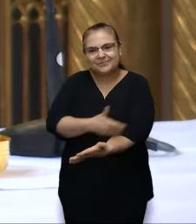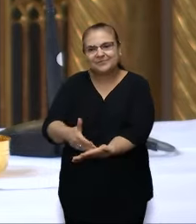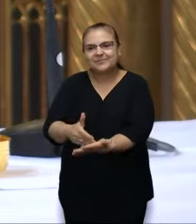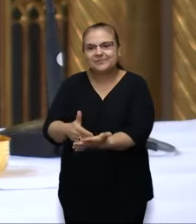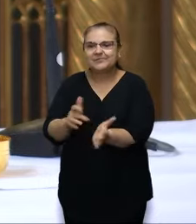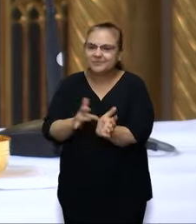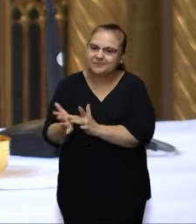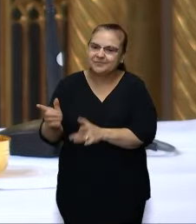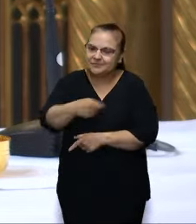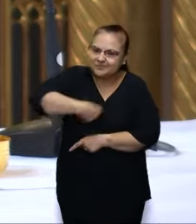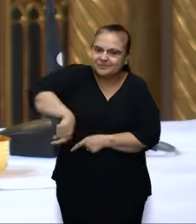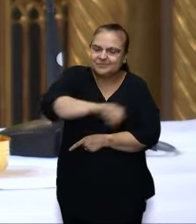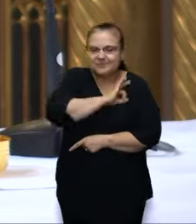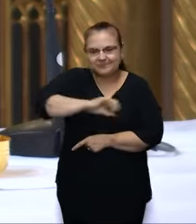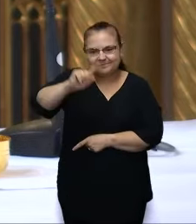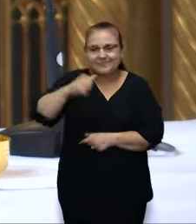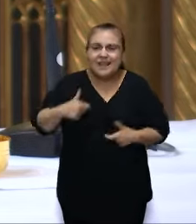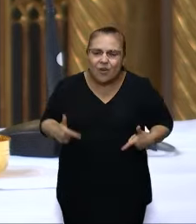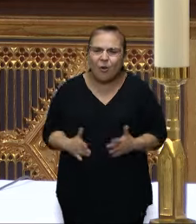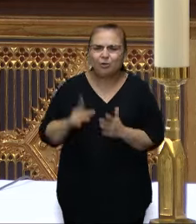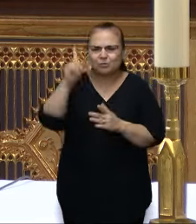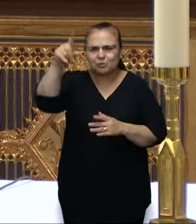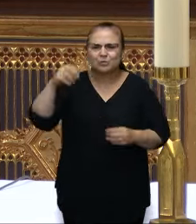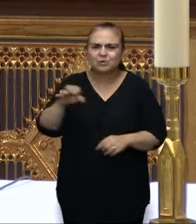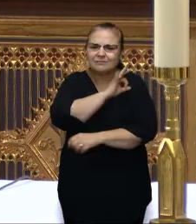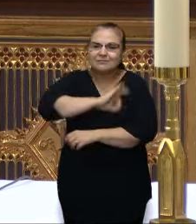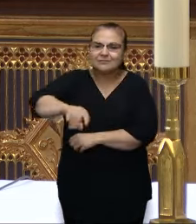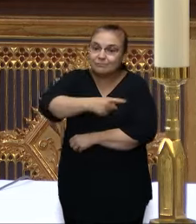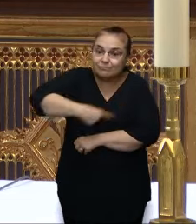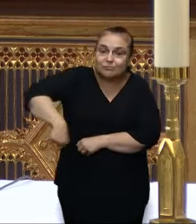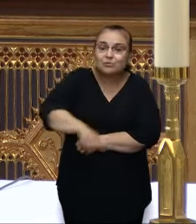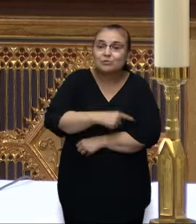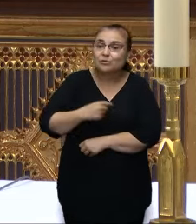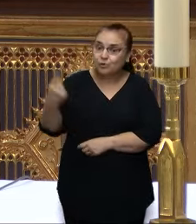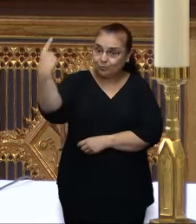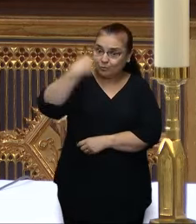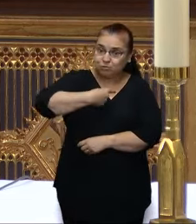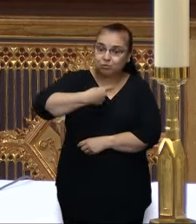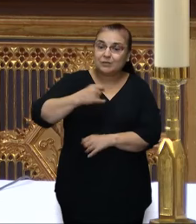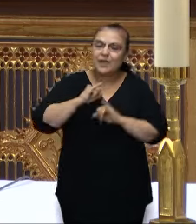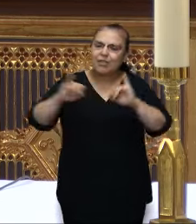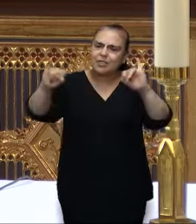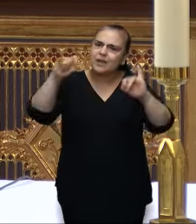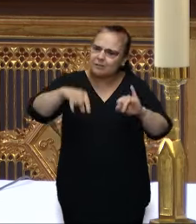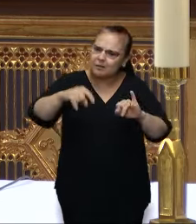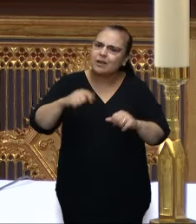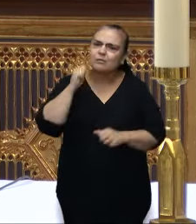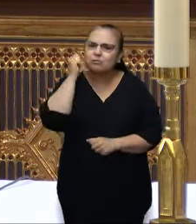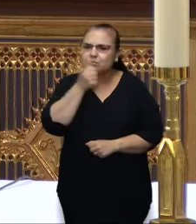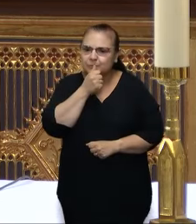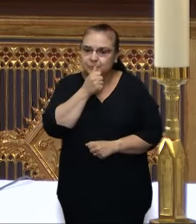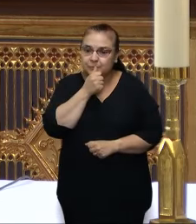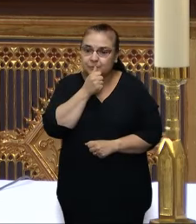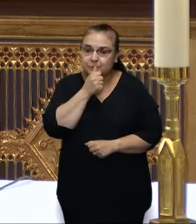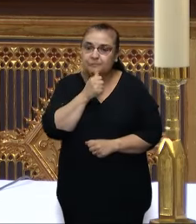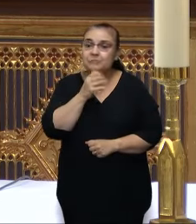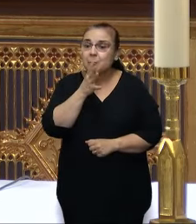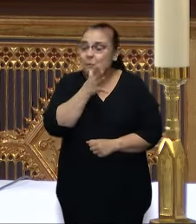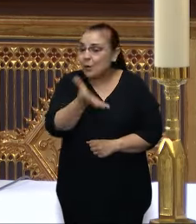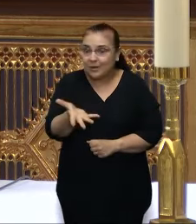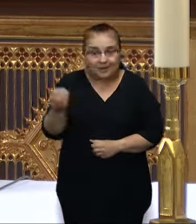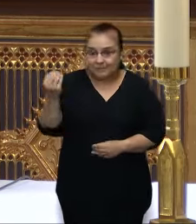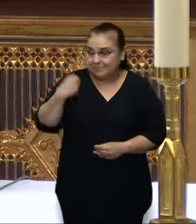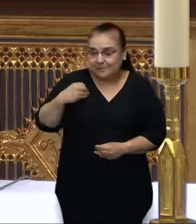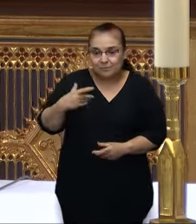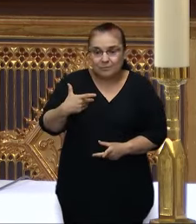sangre de Jesucristo hijo tuyo y Señor nuestro que nos mandó celebrar estos misterios porque el